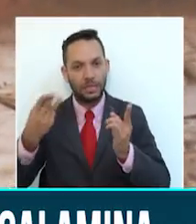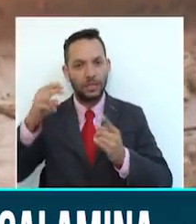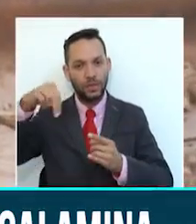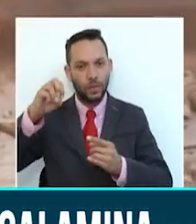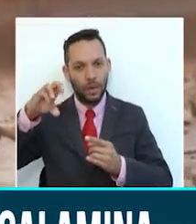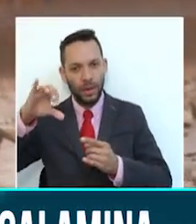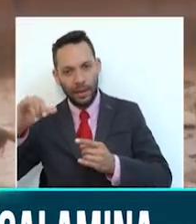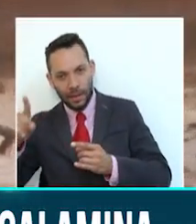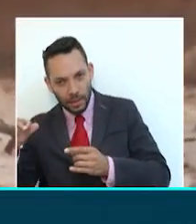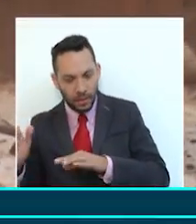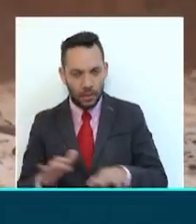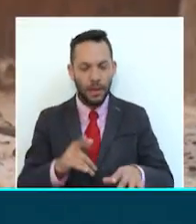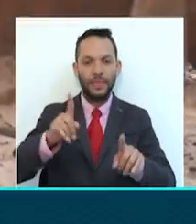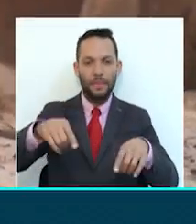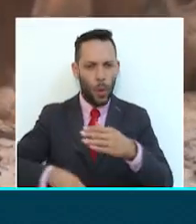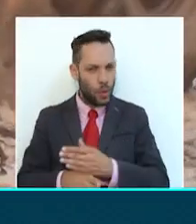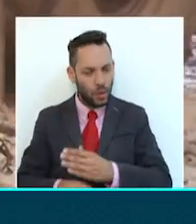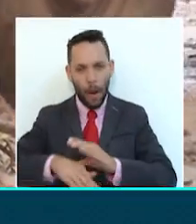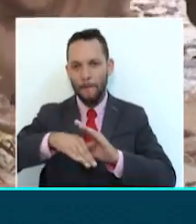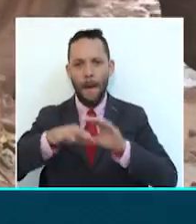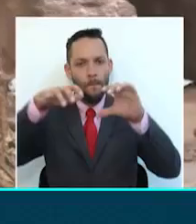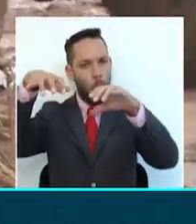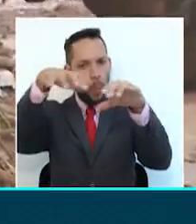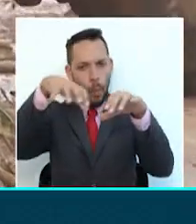seco para los próximos días en la zona andina colombiana.